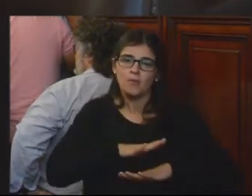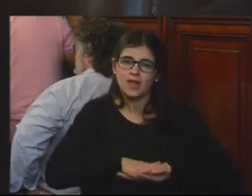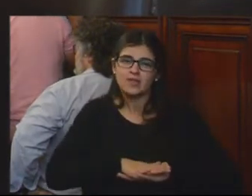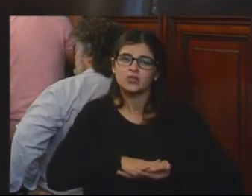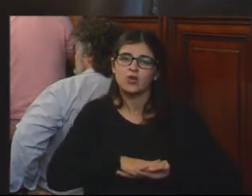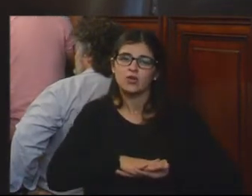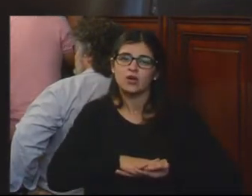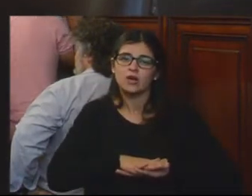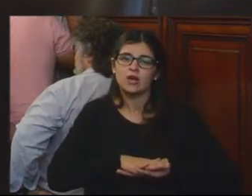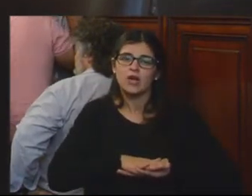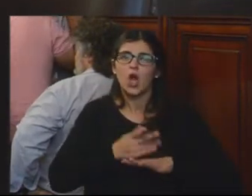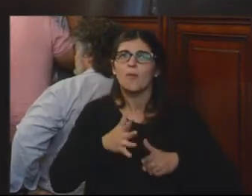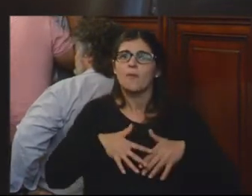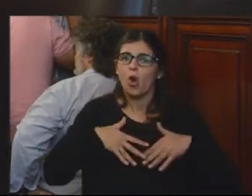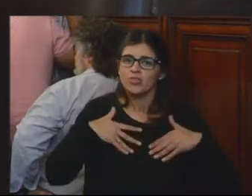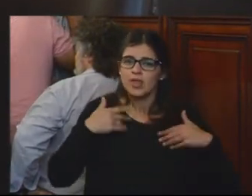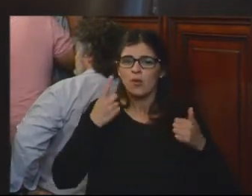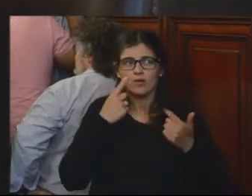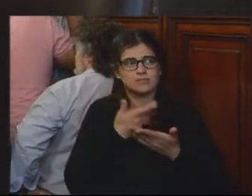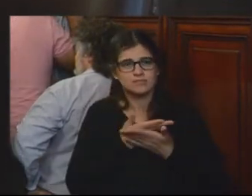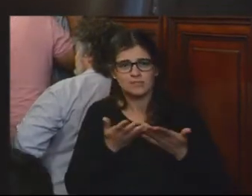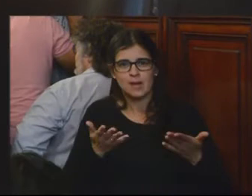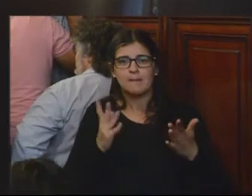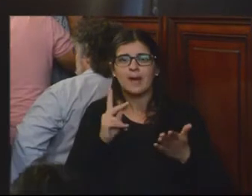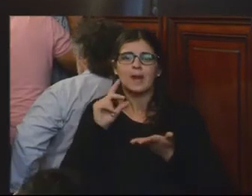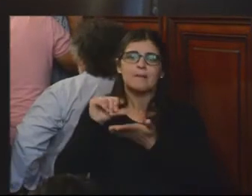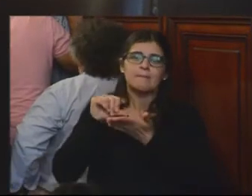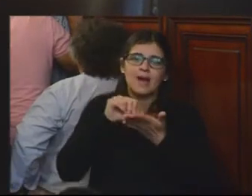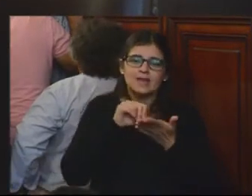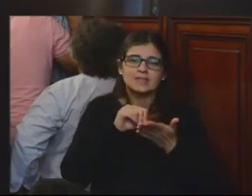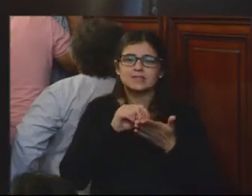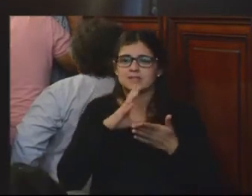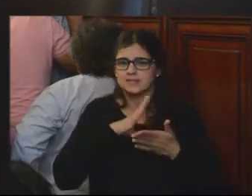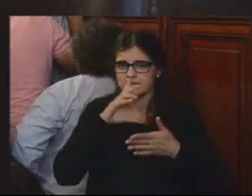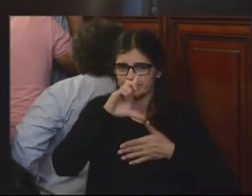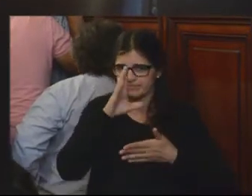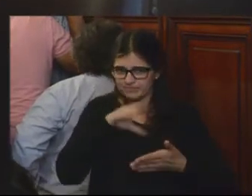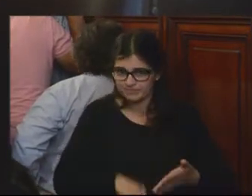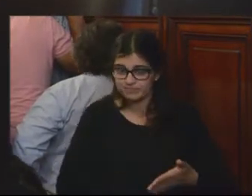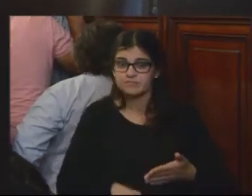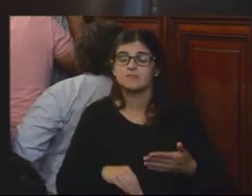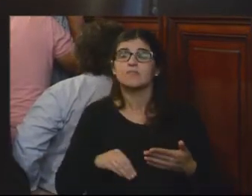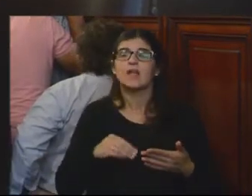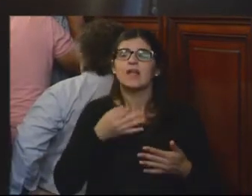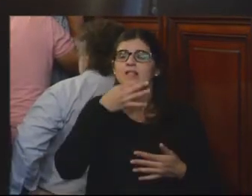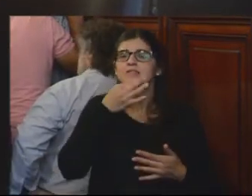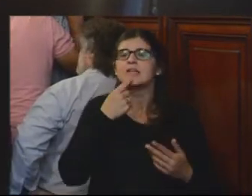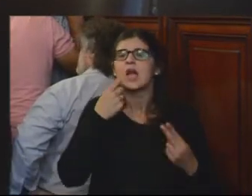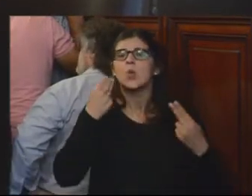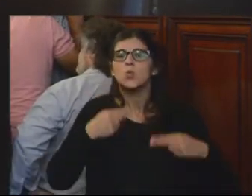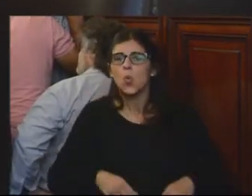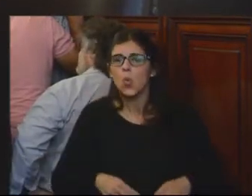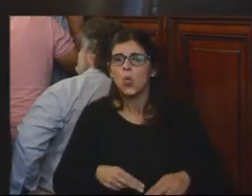altamente emotivo y simbólico para los países del cono sur decir que nunca será